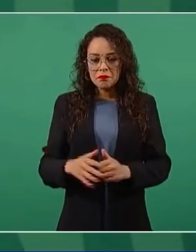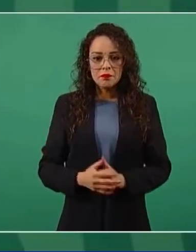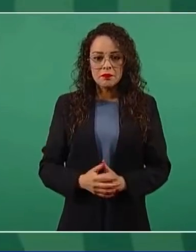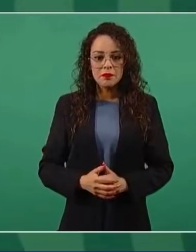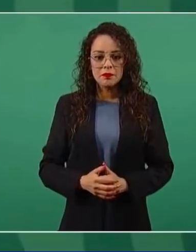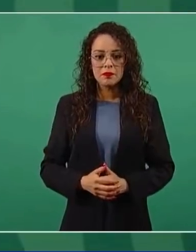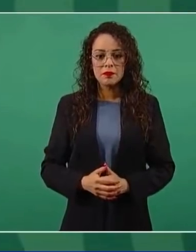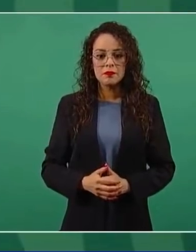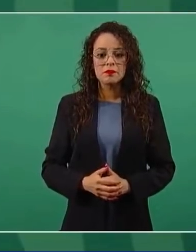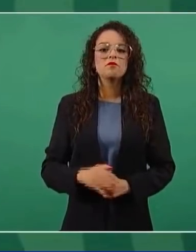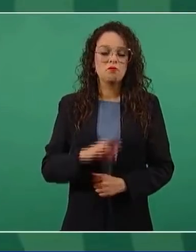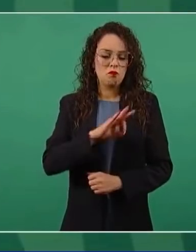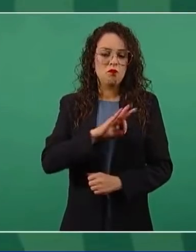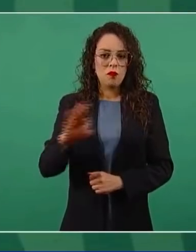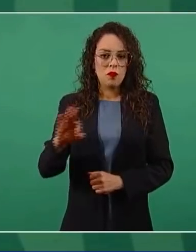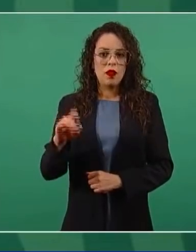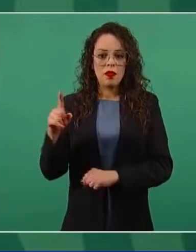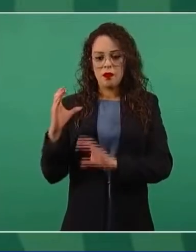y contrata